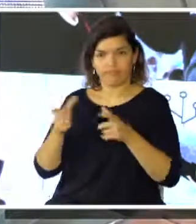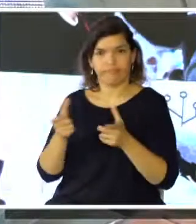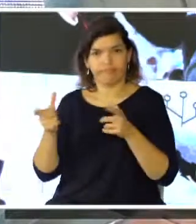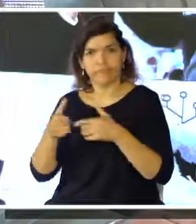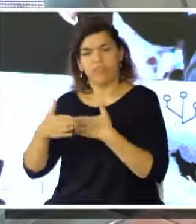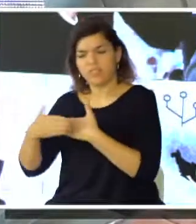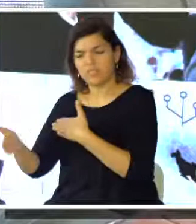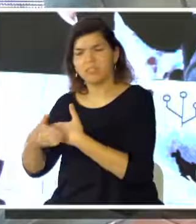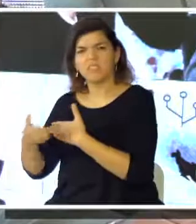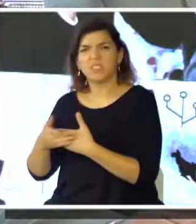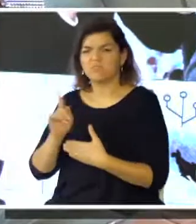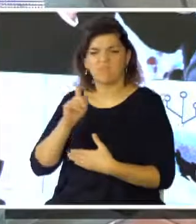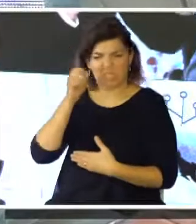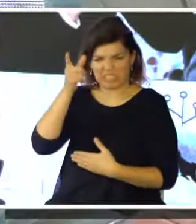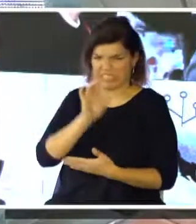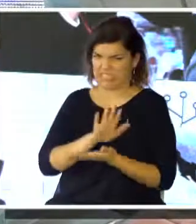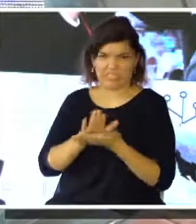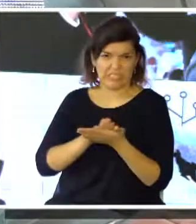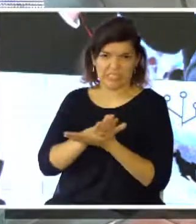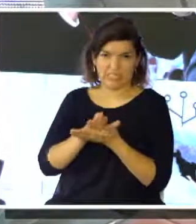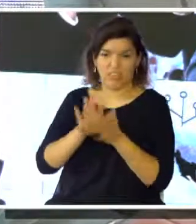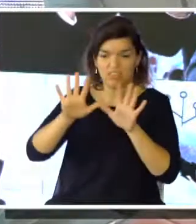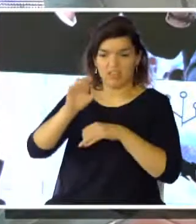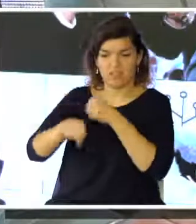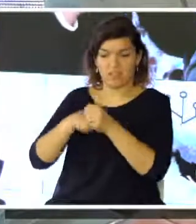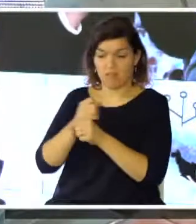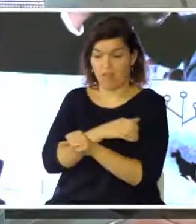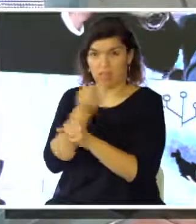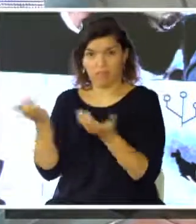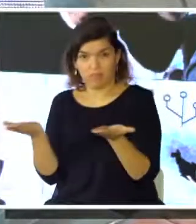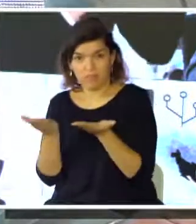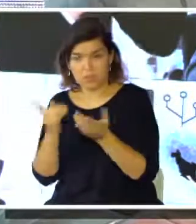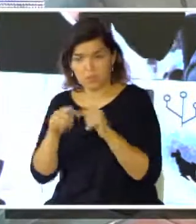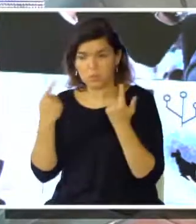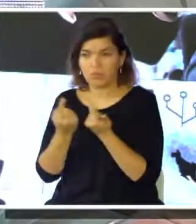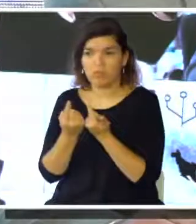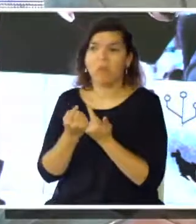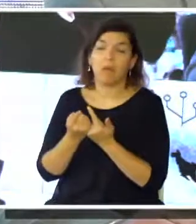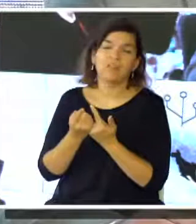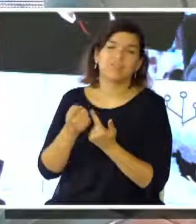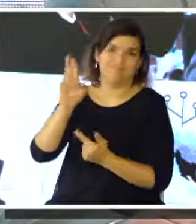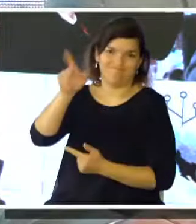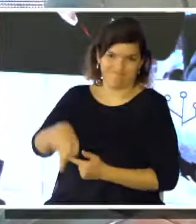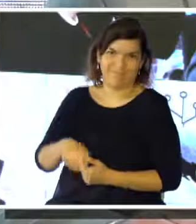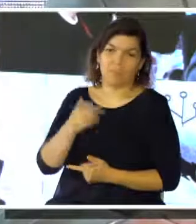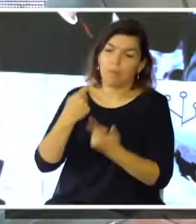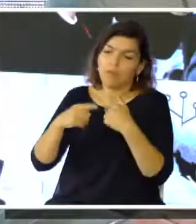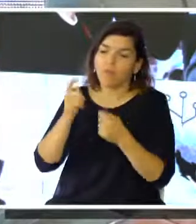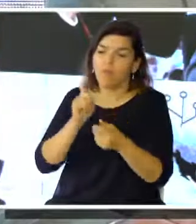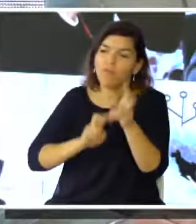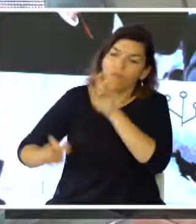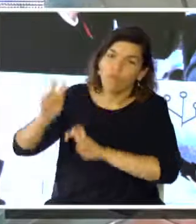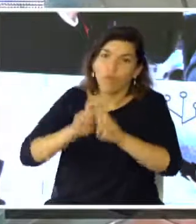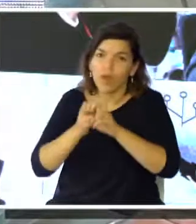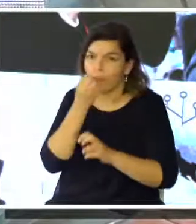que me dicen que no somos inteligentes durante 10 años así que nosotros les hacemos caso sin embargo tratamos de